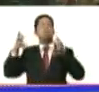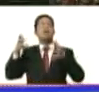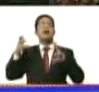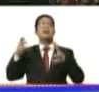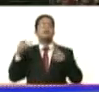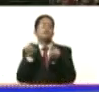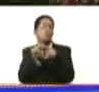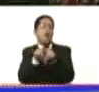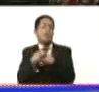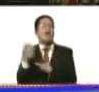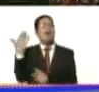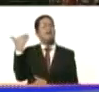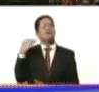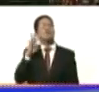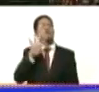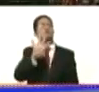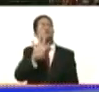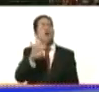febrero.